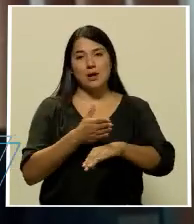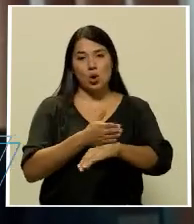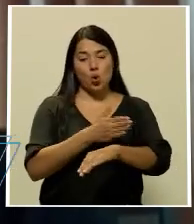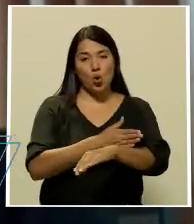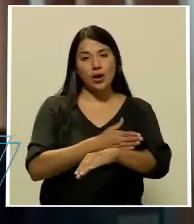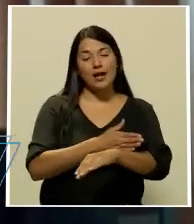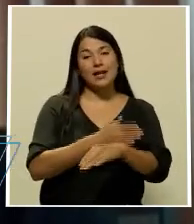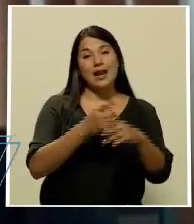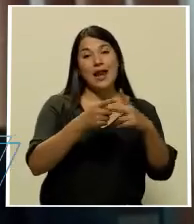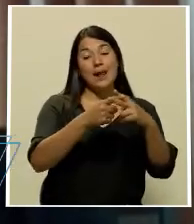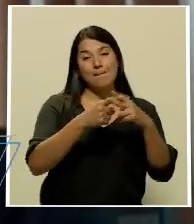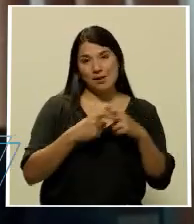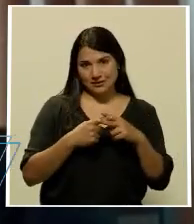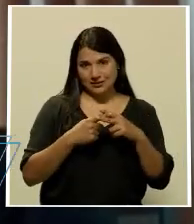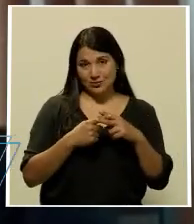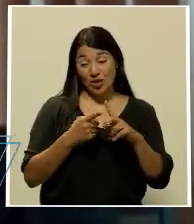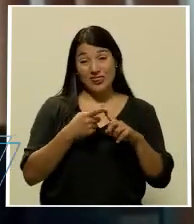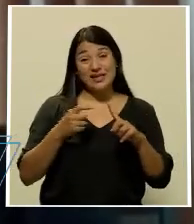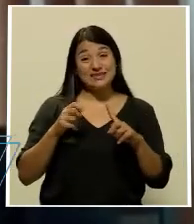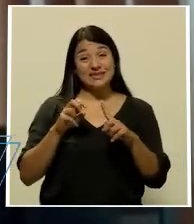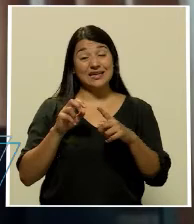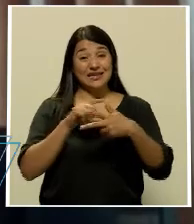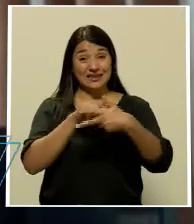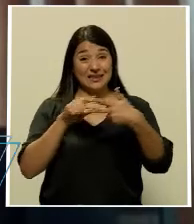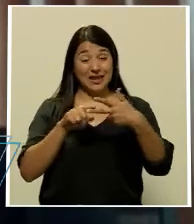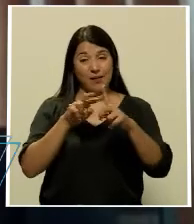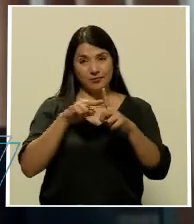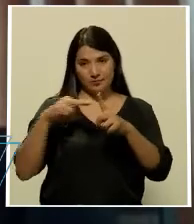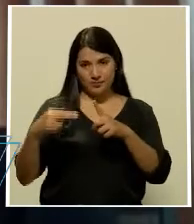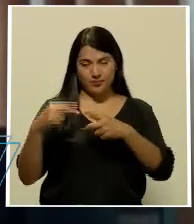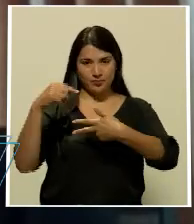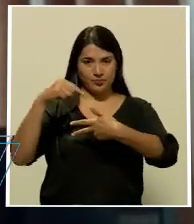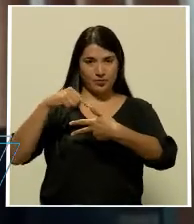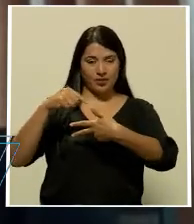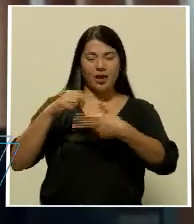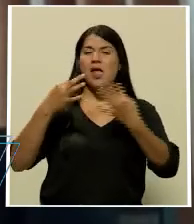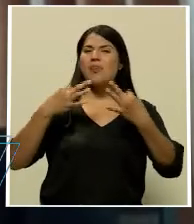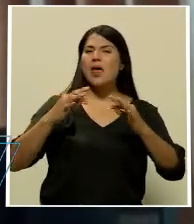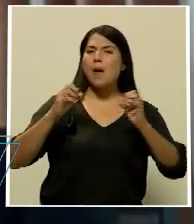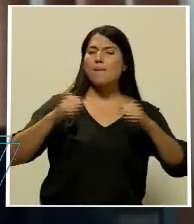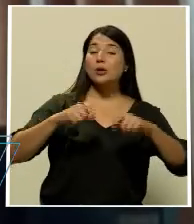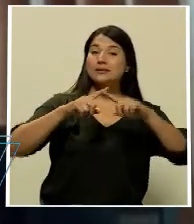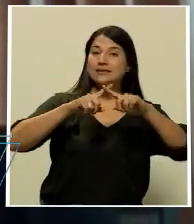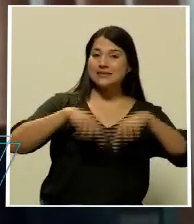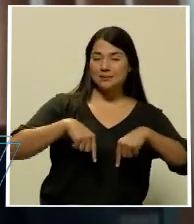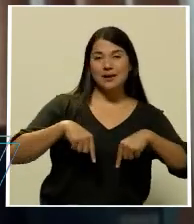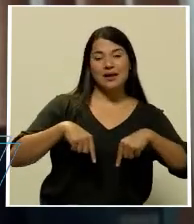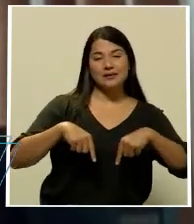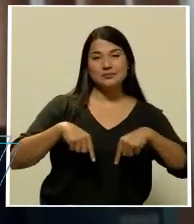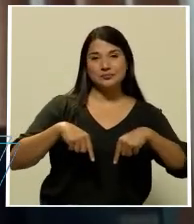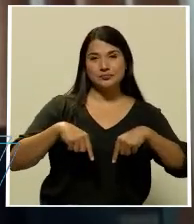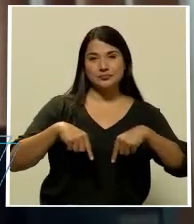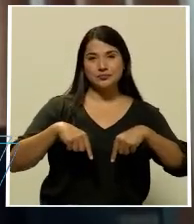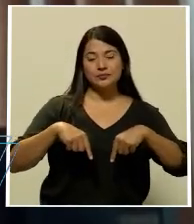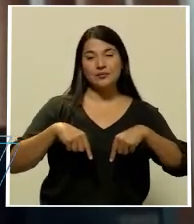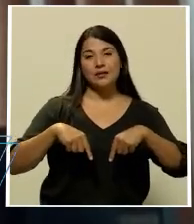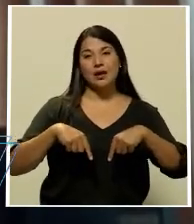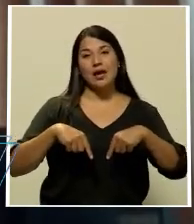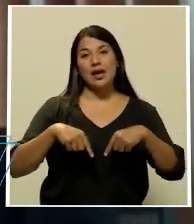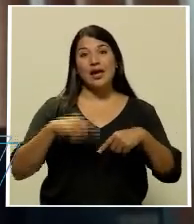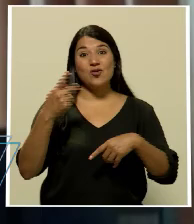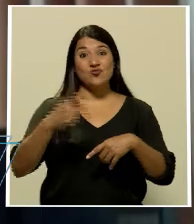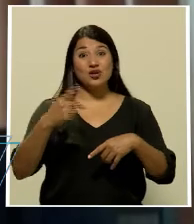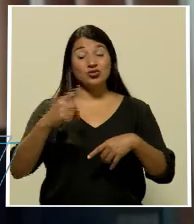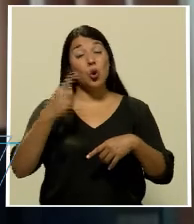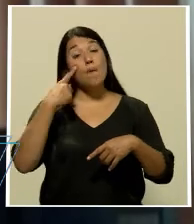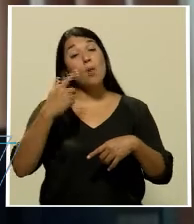3 ámbitos. 1, tratar de eliminar la exposición por tener una deuda